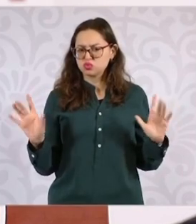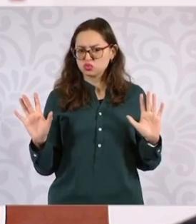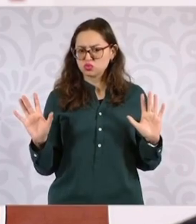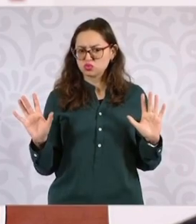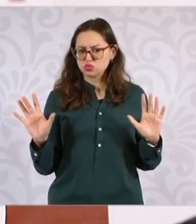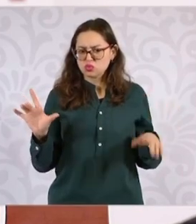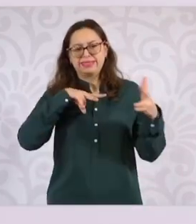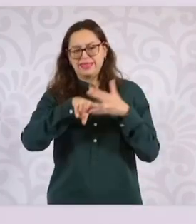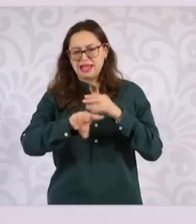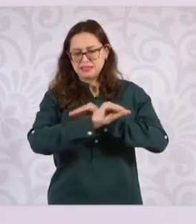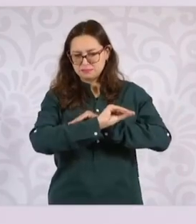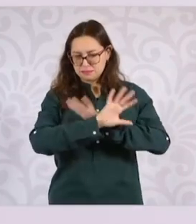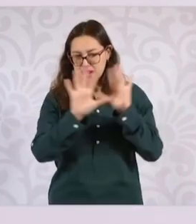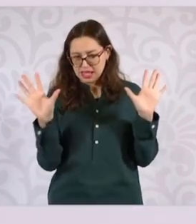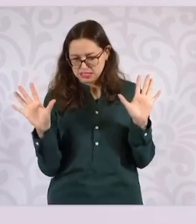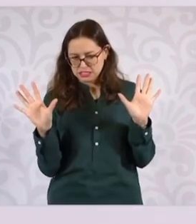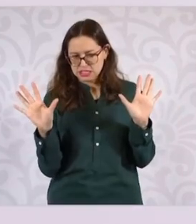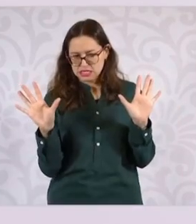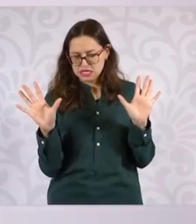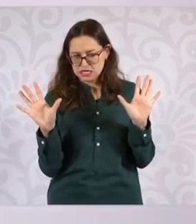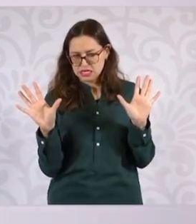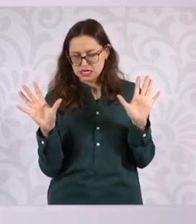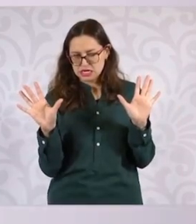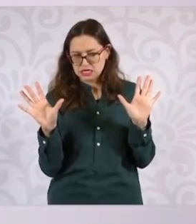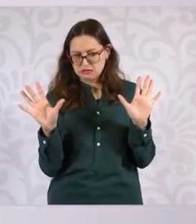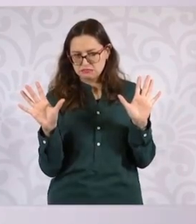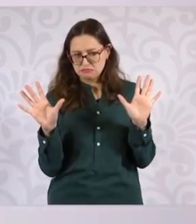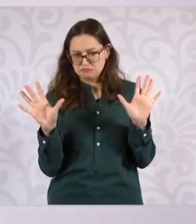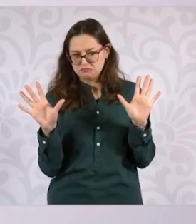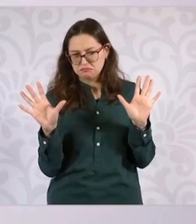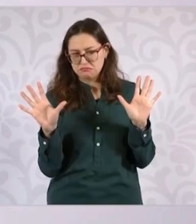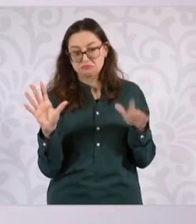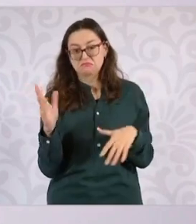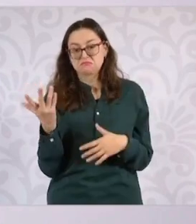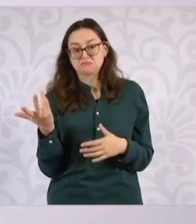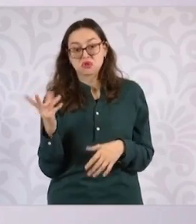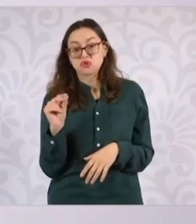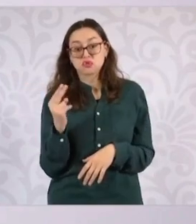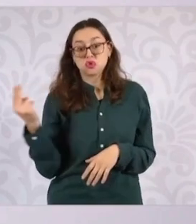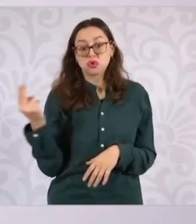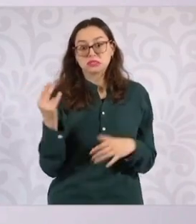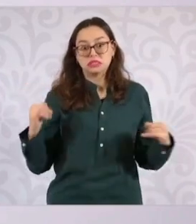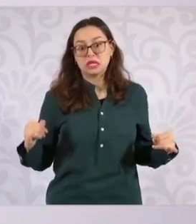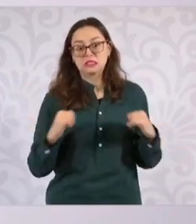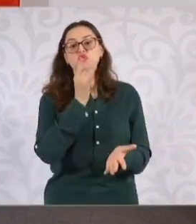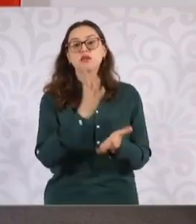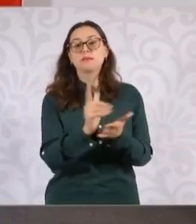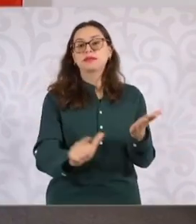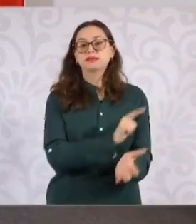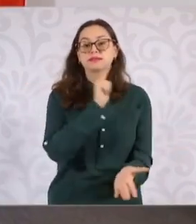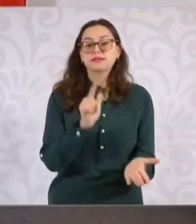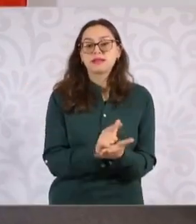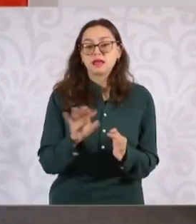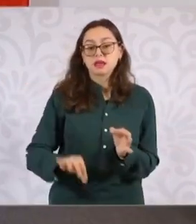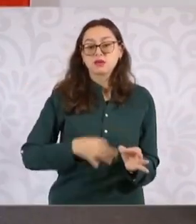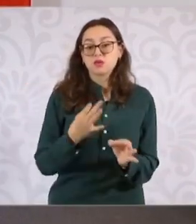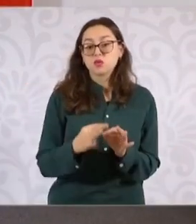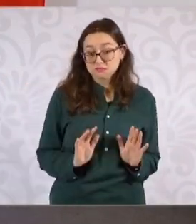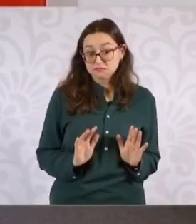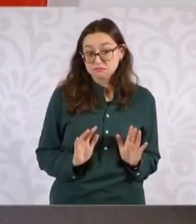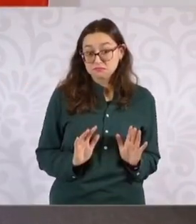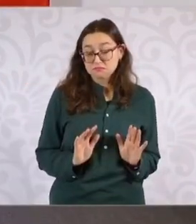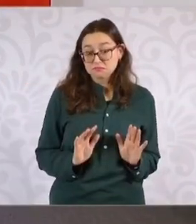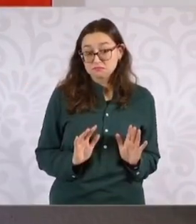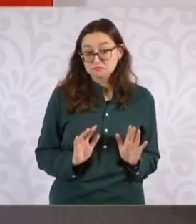responsabilidad de todo gobierno. No necesariamente se requieren grandes burocracias, sino que se cumpla la ley. Y lo que se requiere, pues